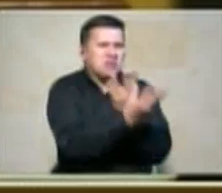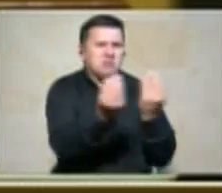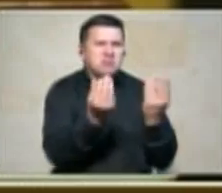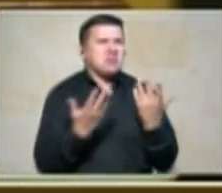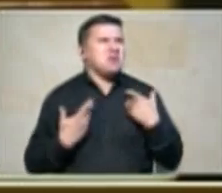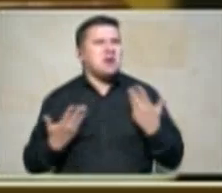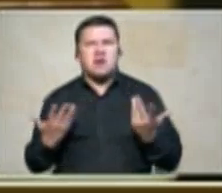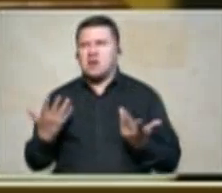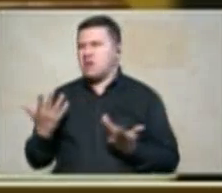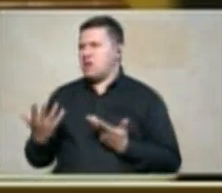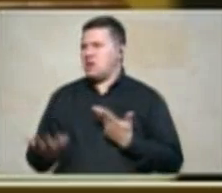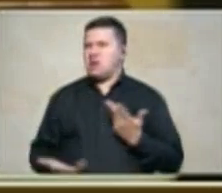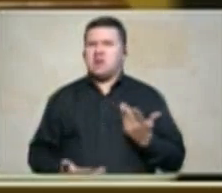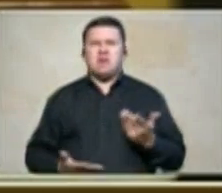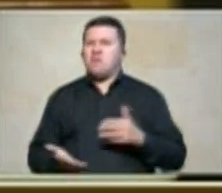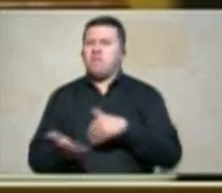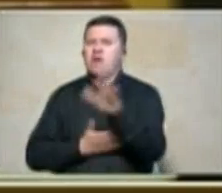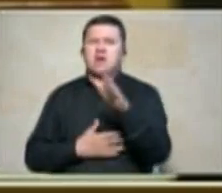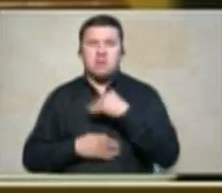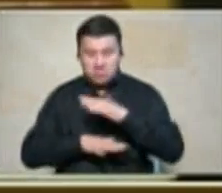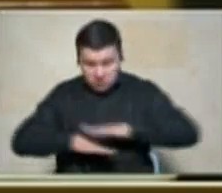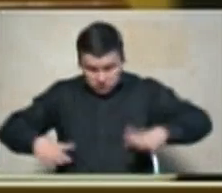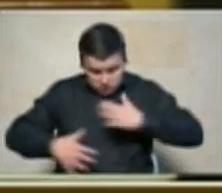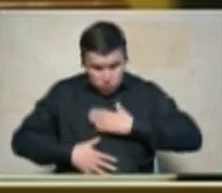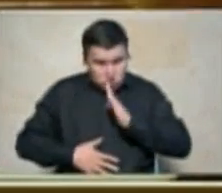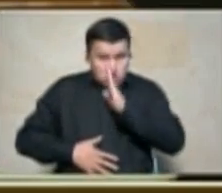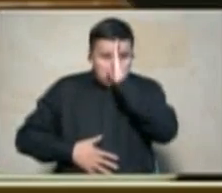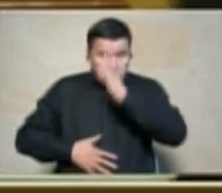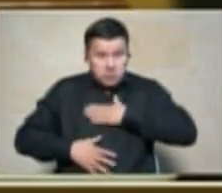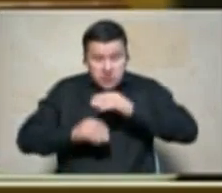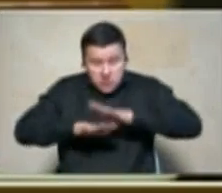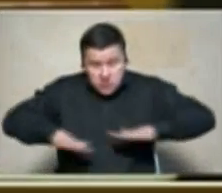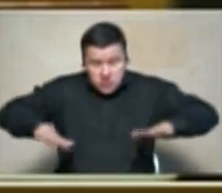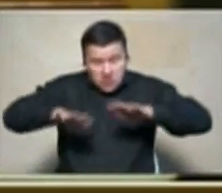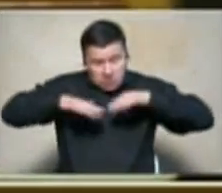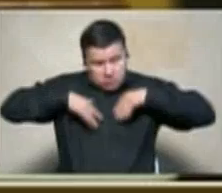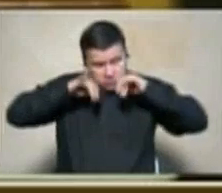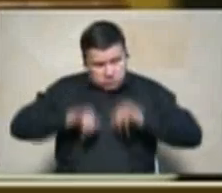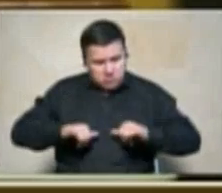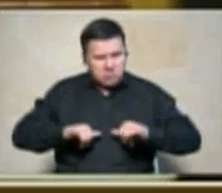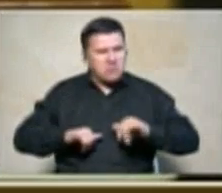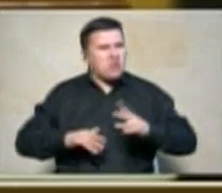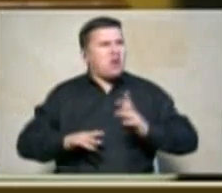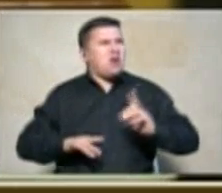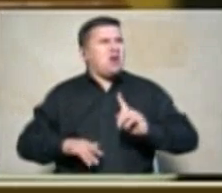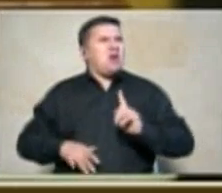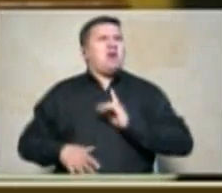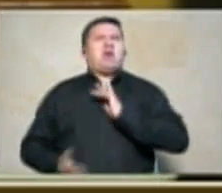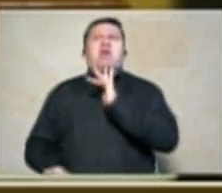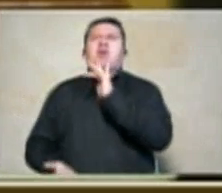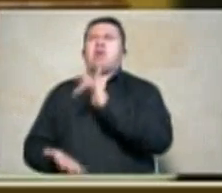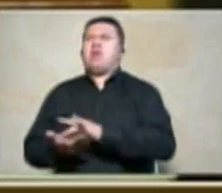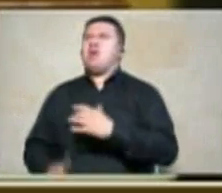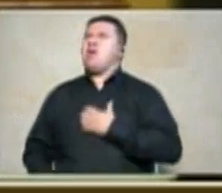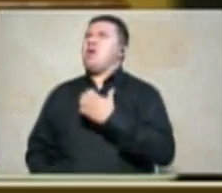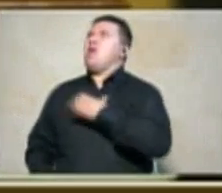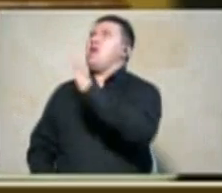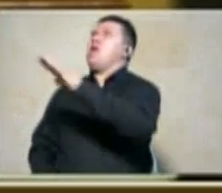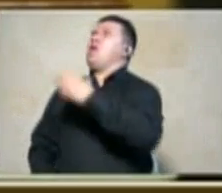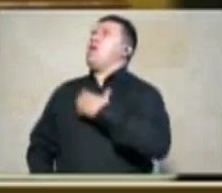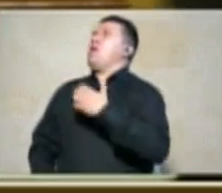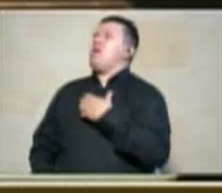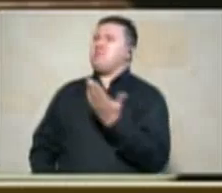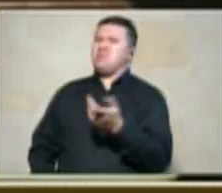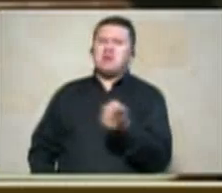lo llevan, quién sabe, a otra parte a quejarse, quién sabe con quién. Pero bueno, por lo menos está